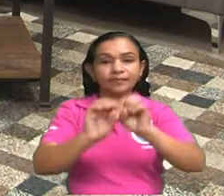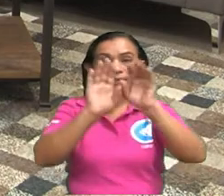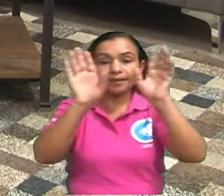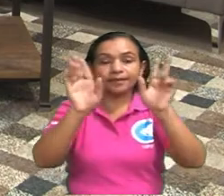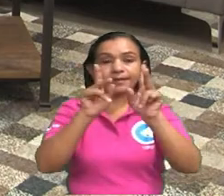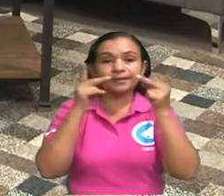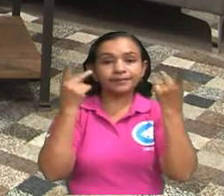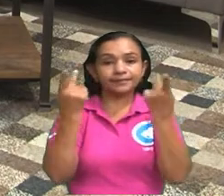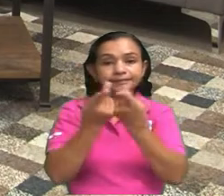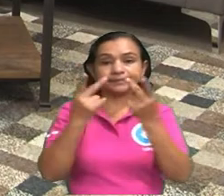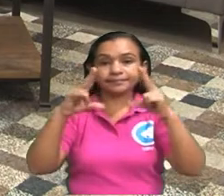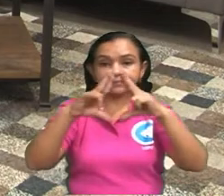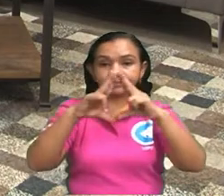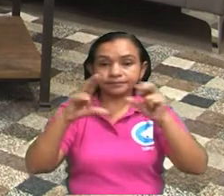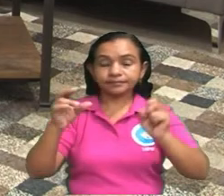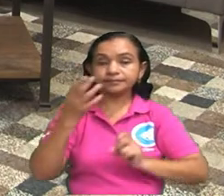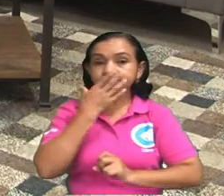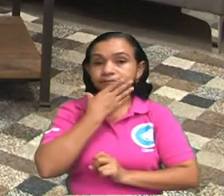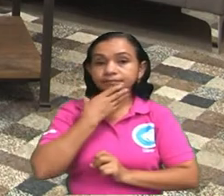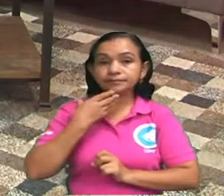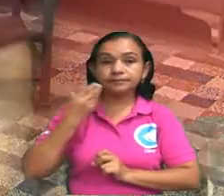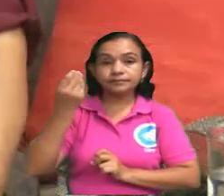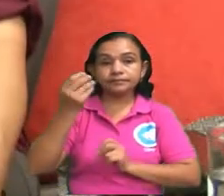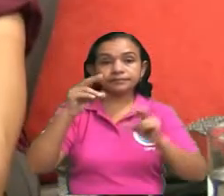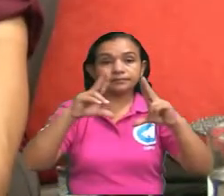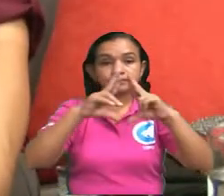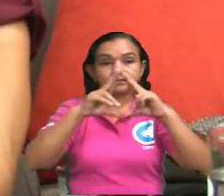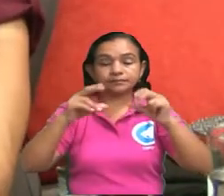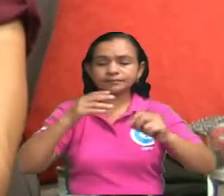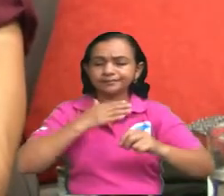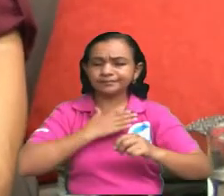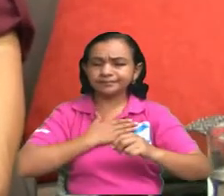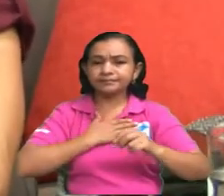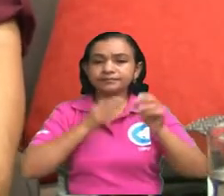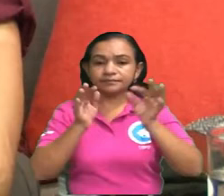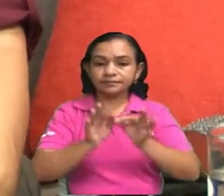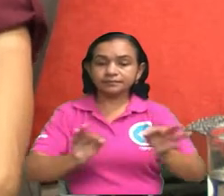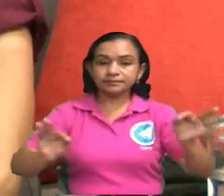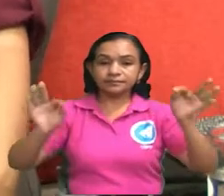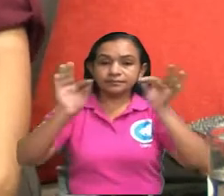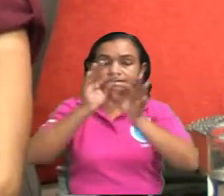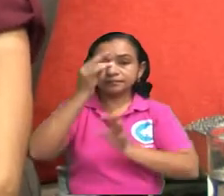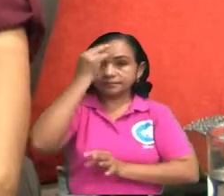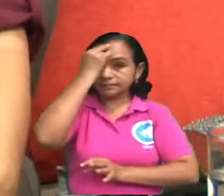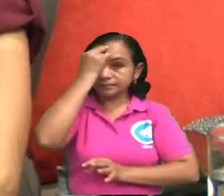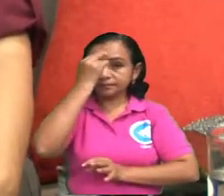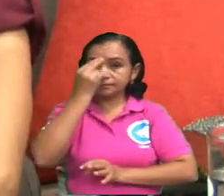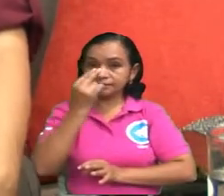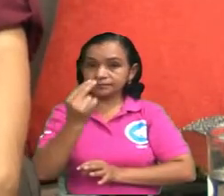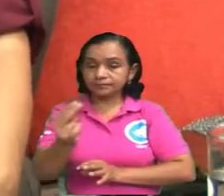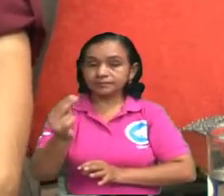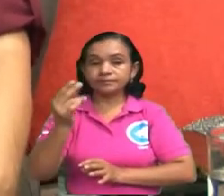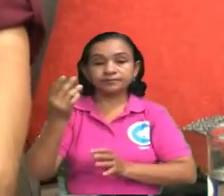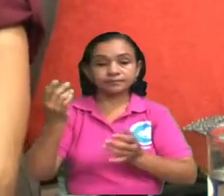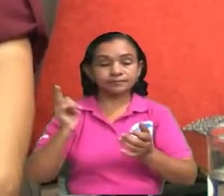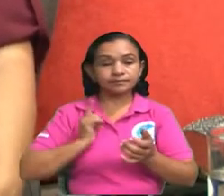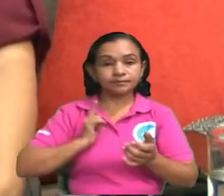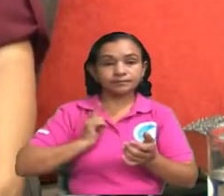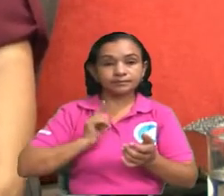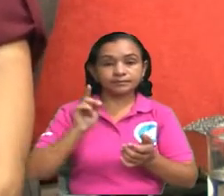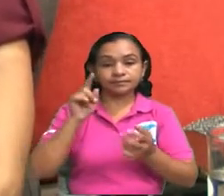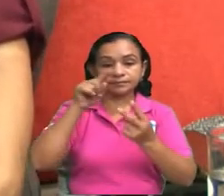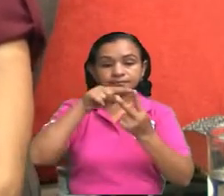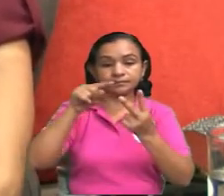juventud nicaragüense. Para mí es muy importante y tener el honor de conmemorar el natalicio de dos